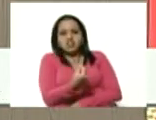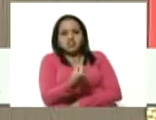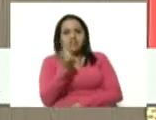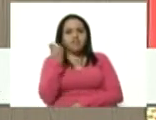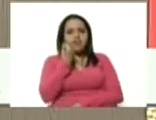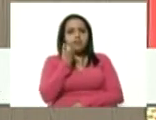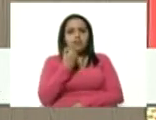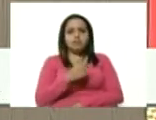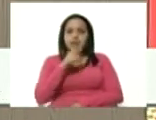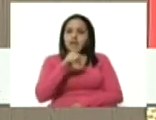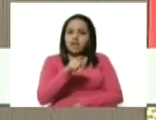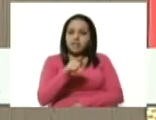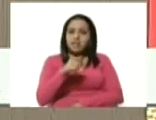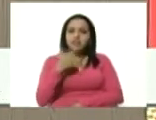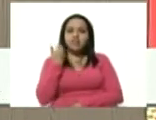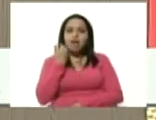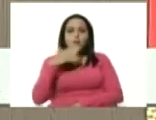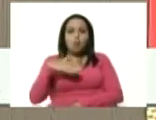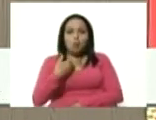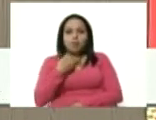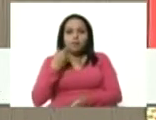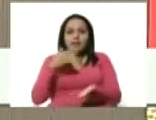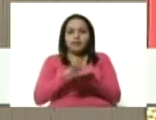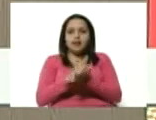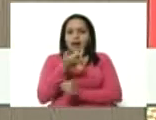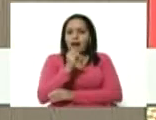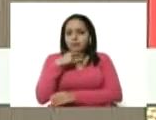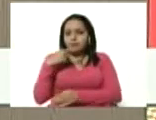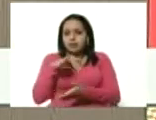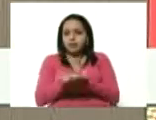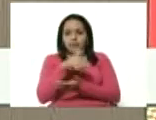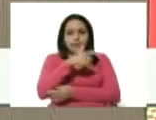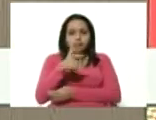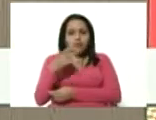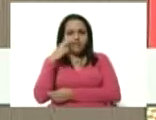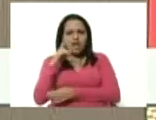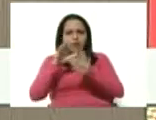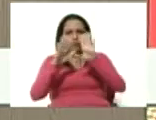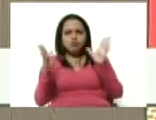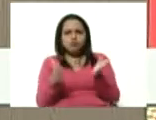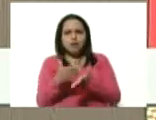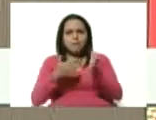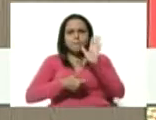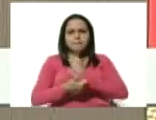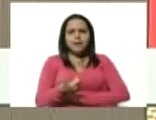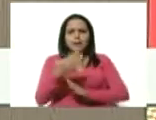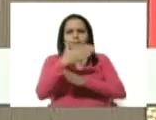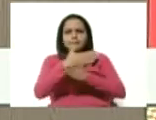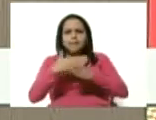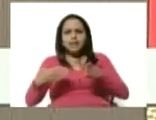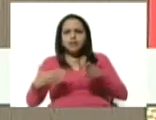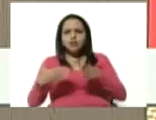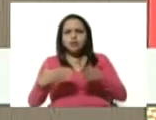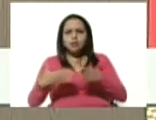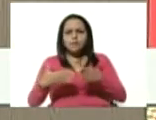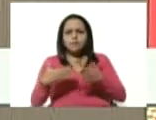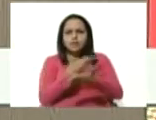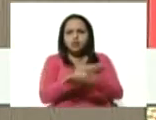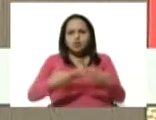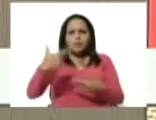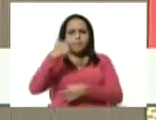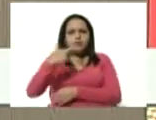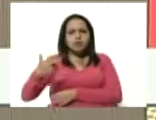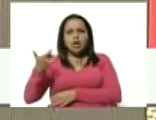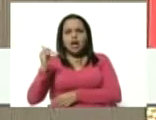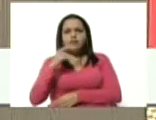enfermedad puede matar y está matando gente. Fíjense, a nivel mundial, más de 500.000 de personas ya han fallecido en los